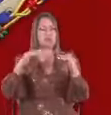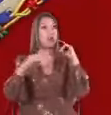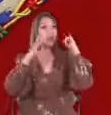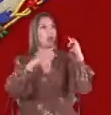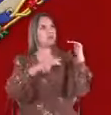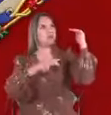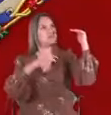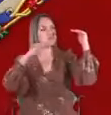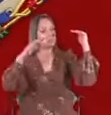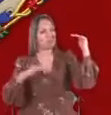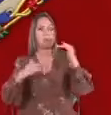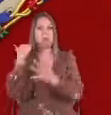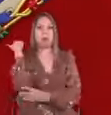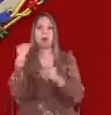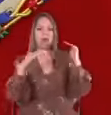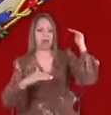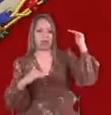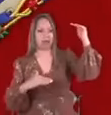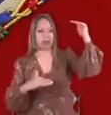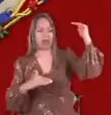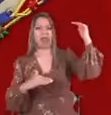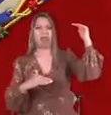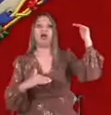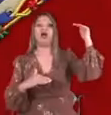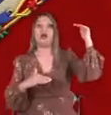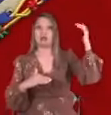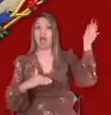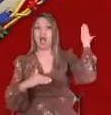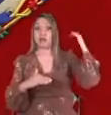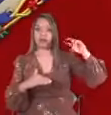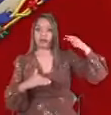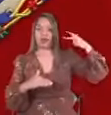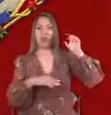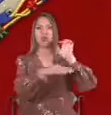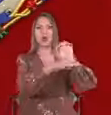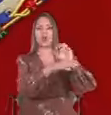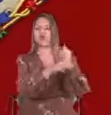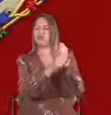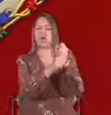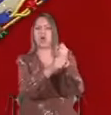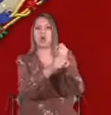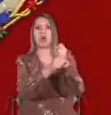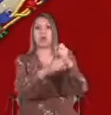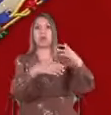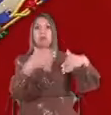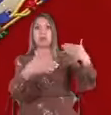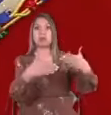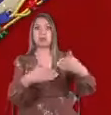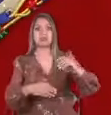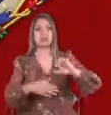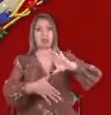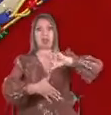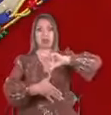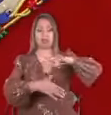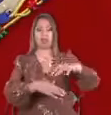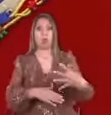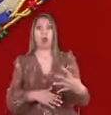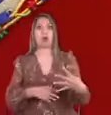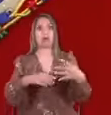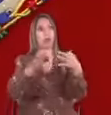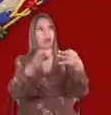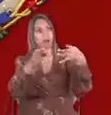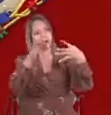ser el segundo país más seguro al cuarto más violento de América Latina. En 2017, Ecuador tuvo una tasa